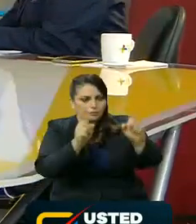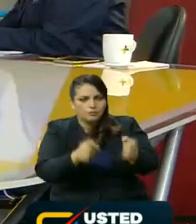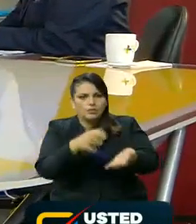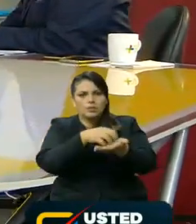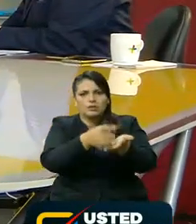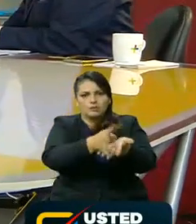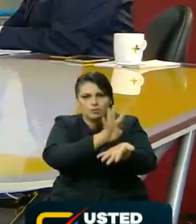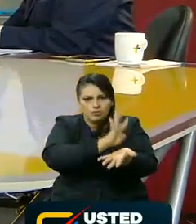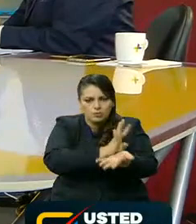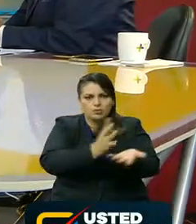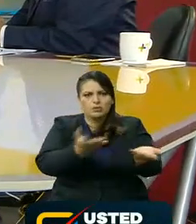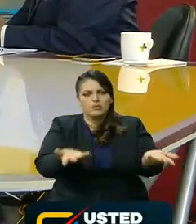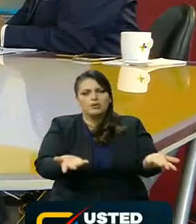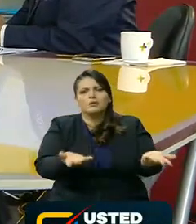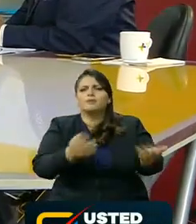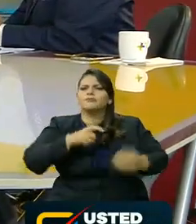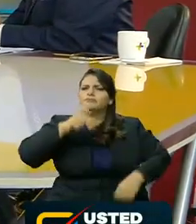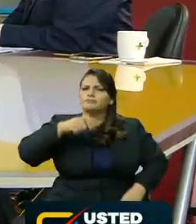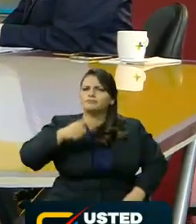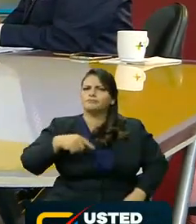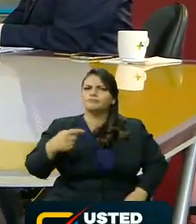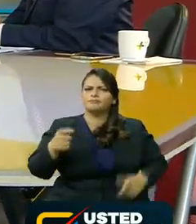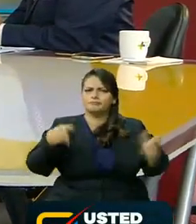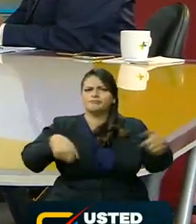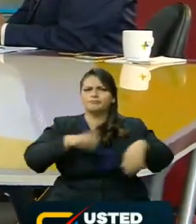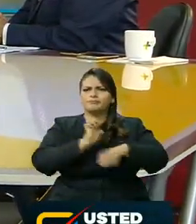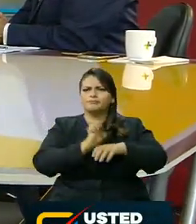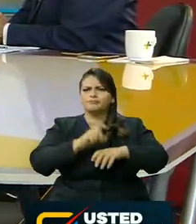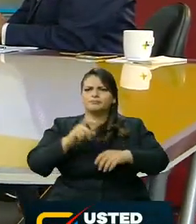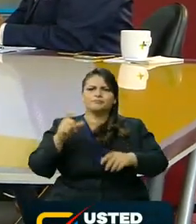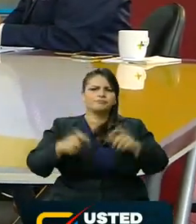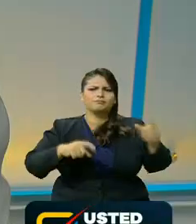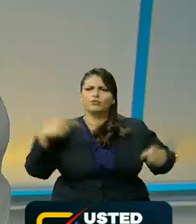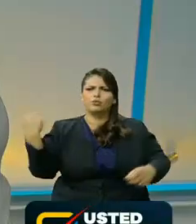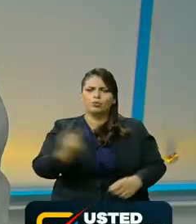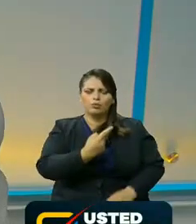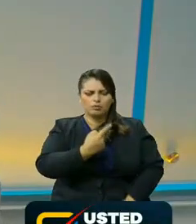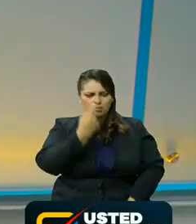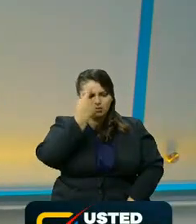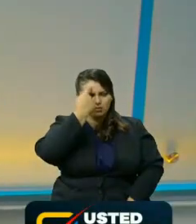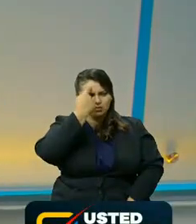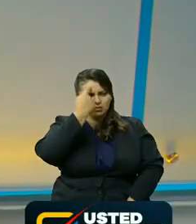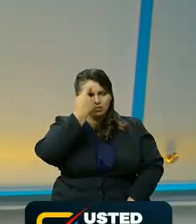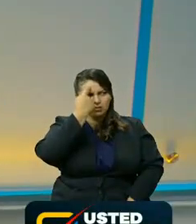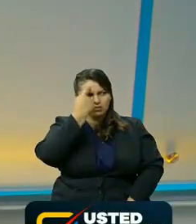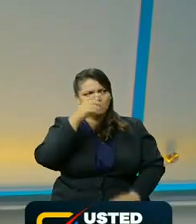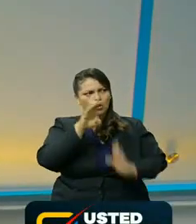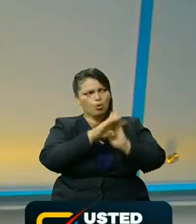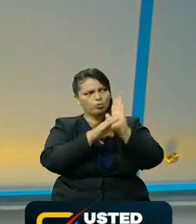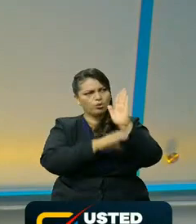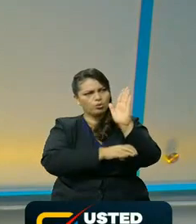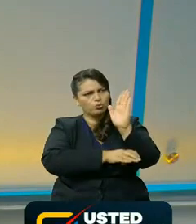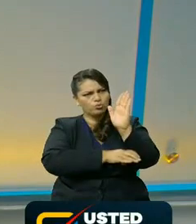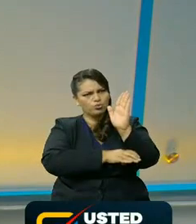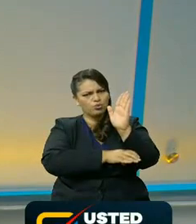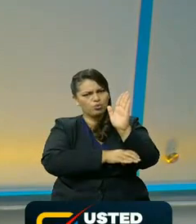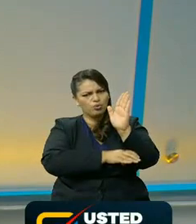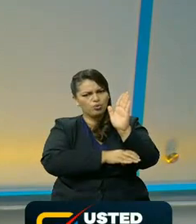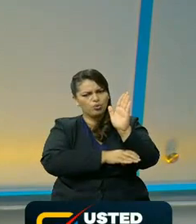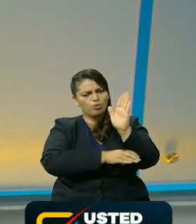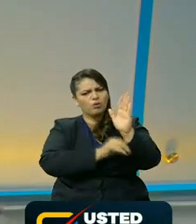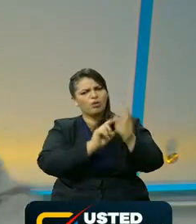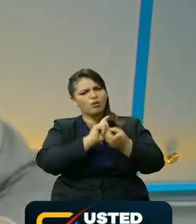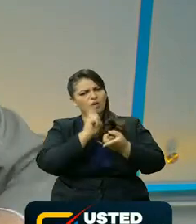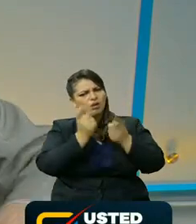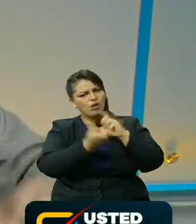constituyente? Pero es necesario que el país entienda que hay que cambiar esta constitución, que le dijeron que iba a durar 300 años, porque esto